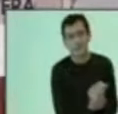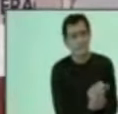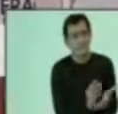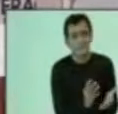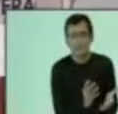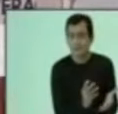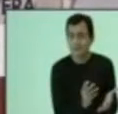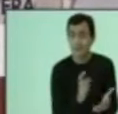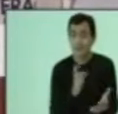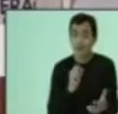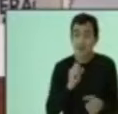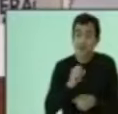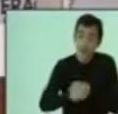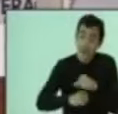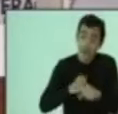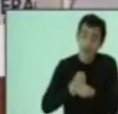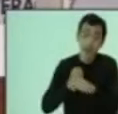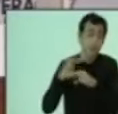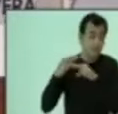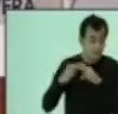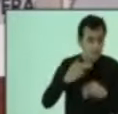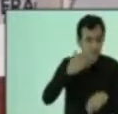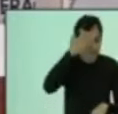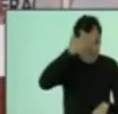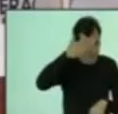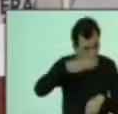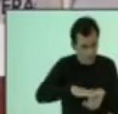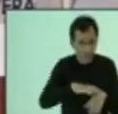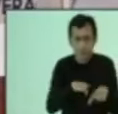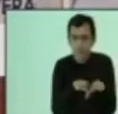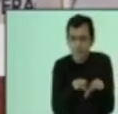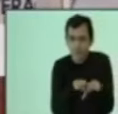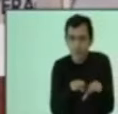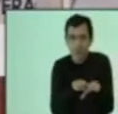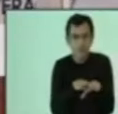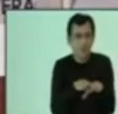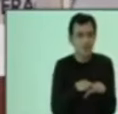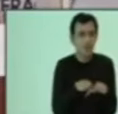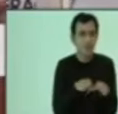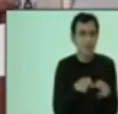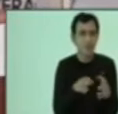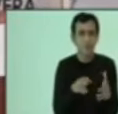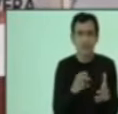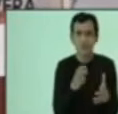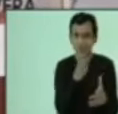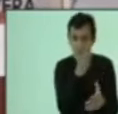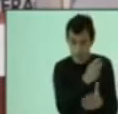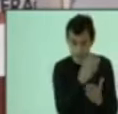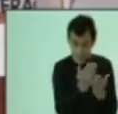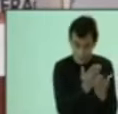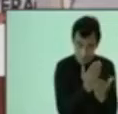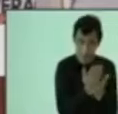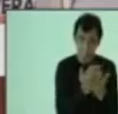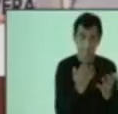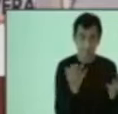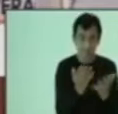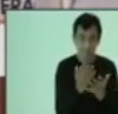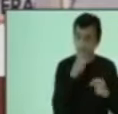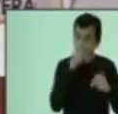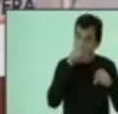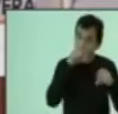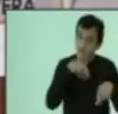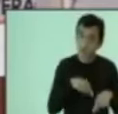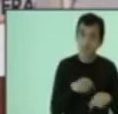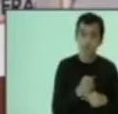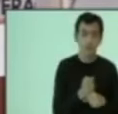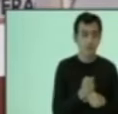años. Tenemos la experiencia, tenemos la capacidad para poder gestionar ese tipo de iniciativas. De igual forma,